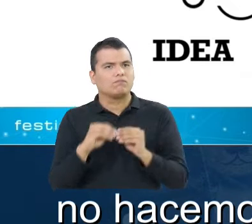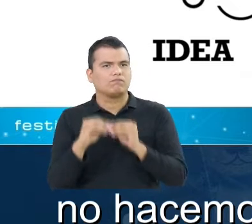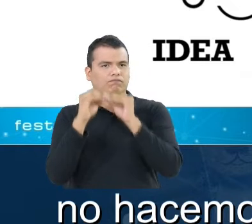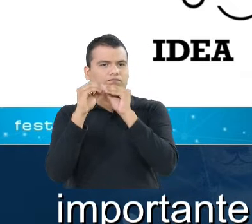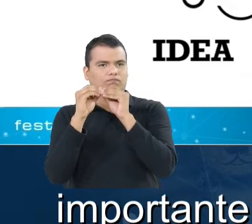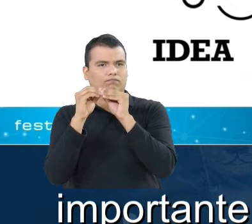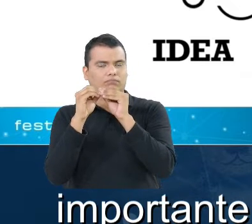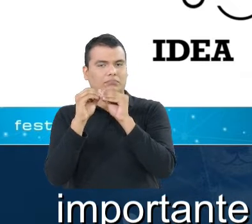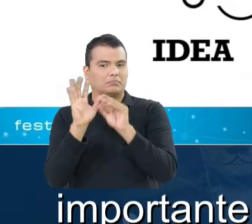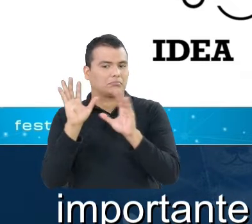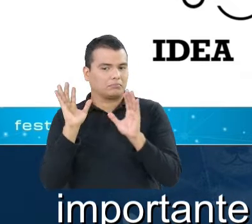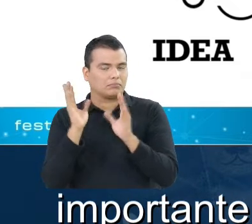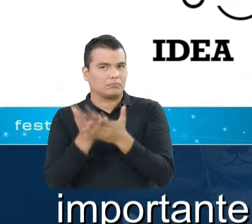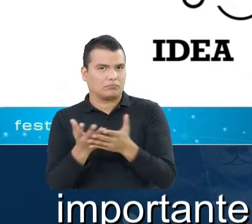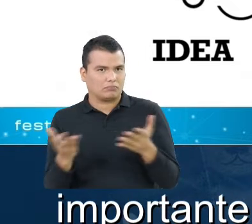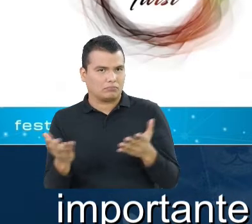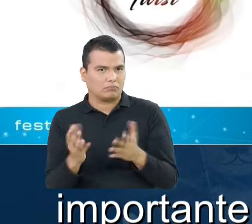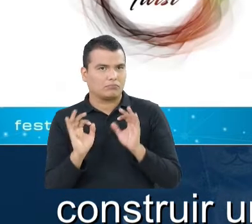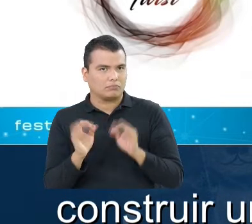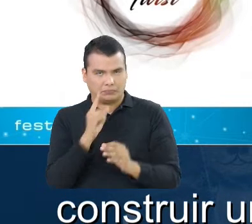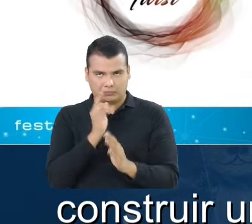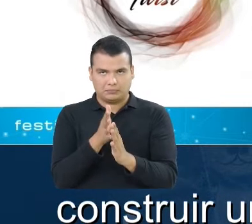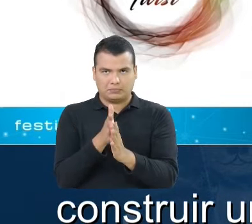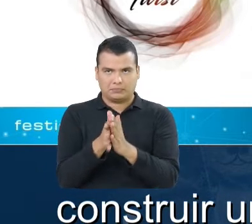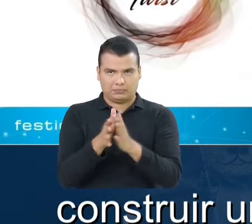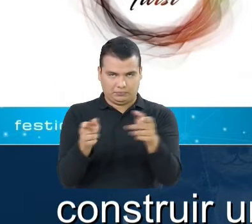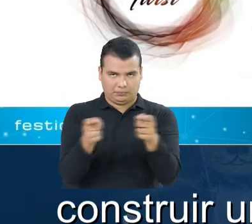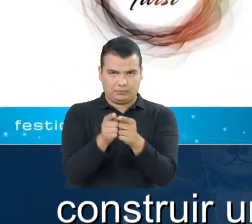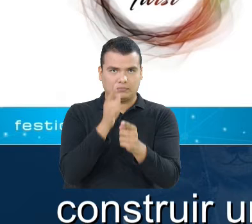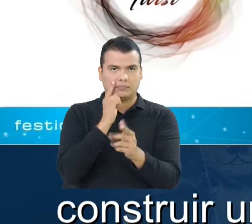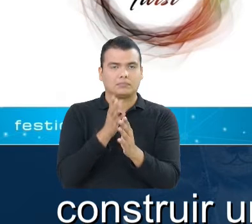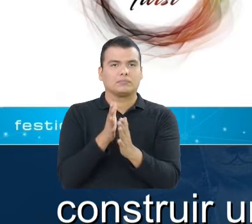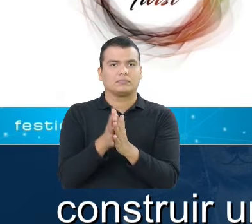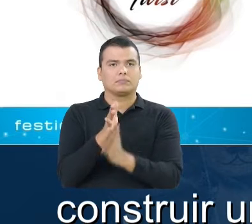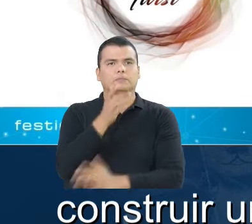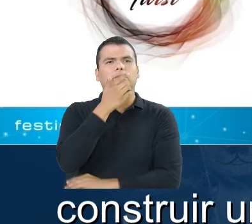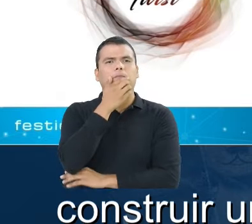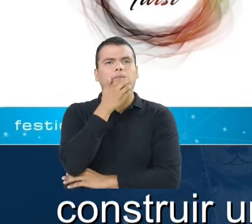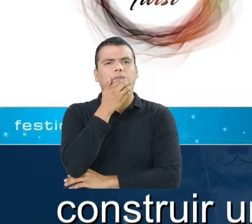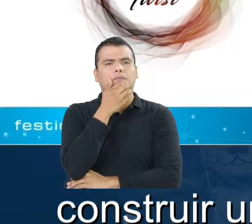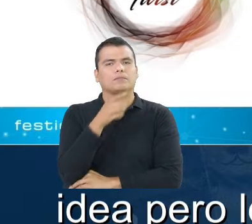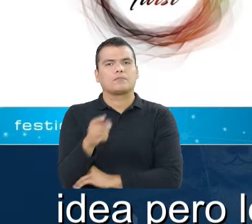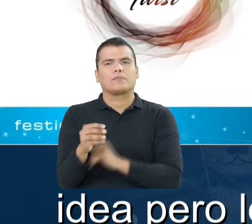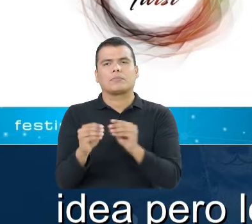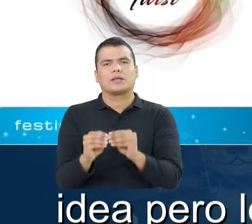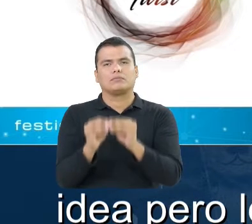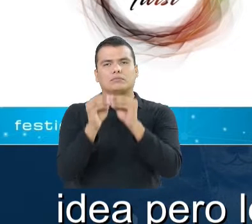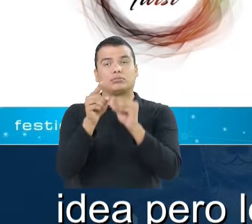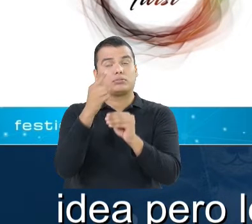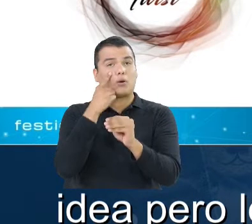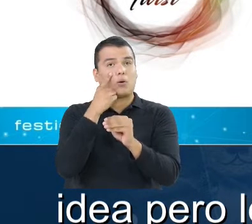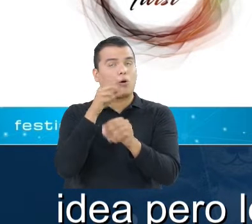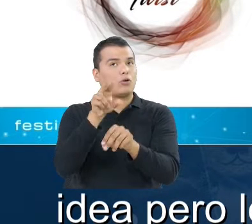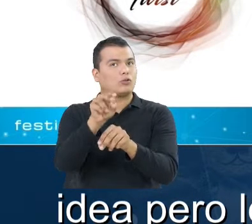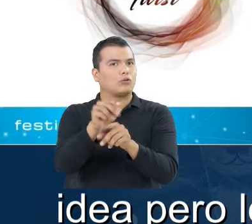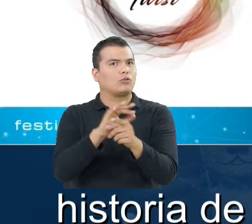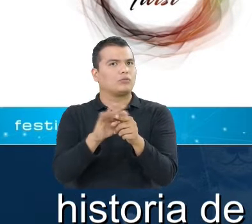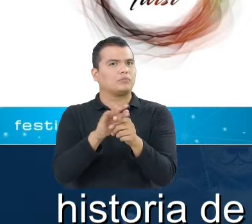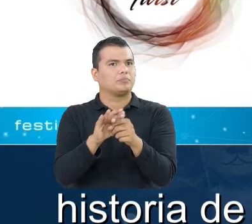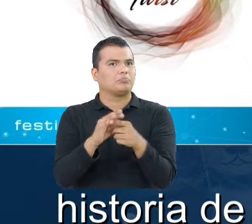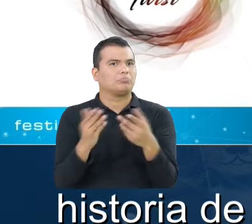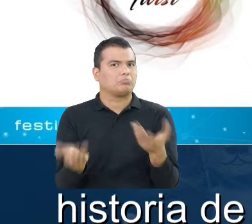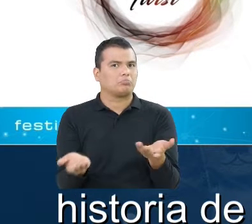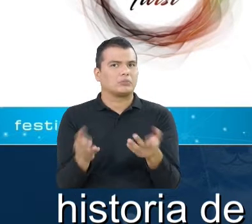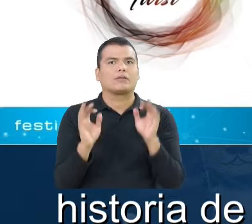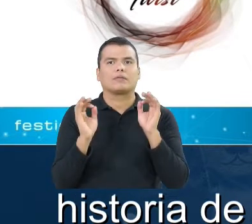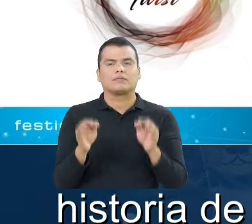con base en la idea. Pero les quiero contar otra historia de qué no hacer cuando construyo este producto. Porque el qué no hacer, generalmente